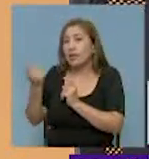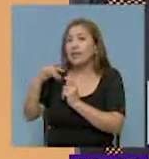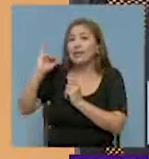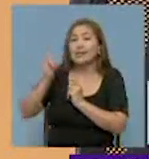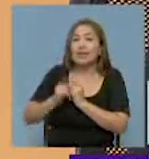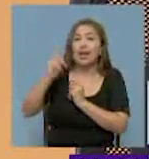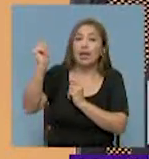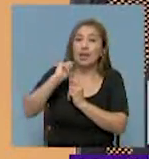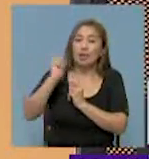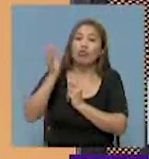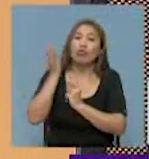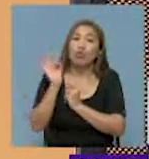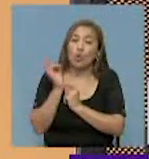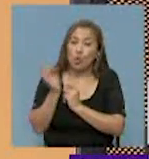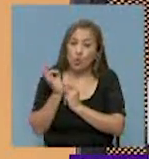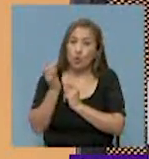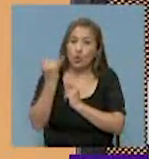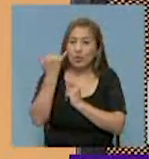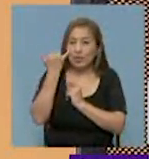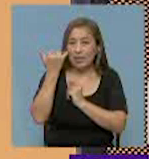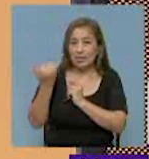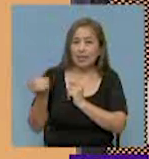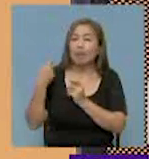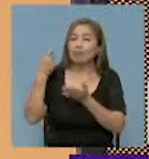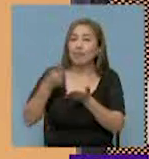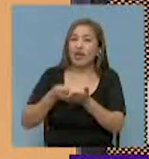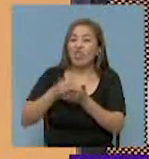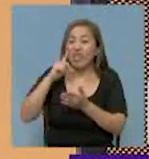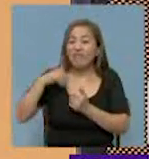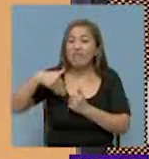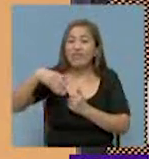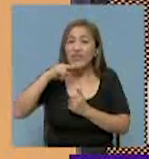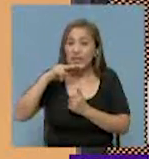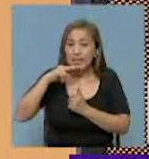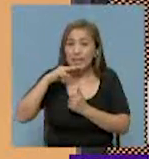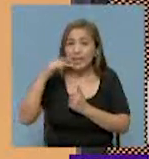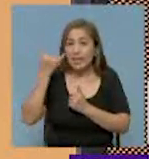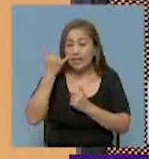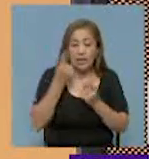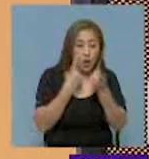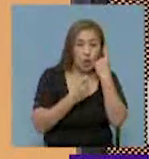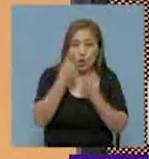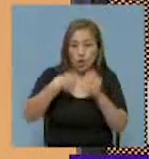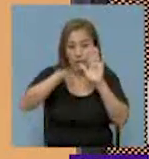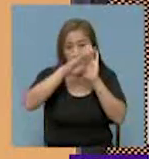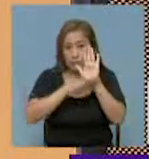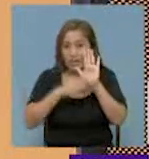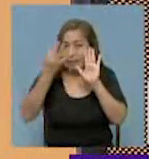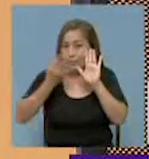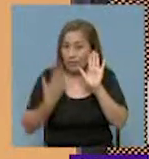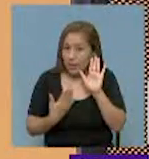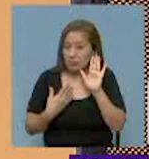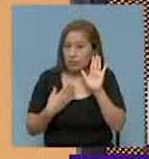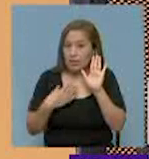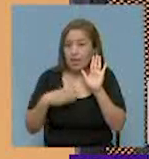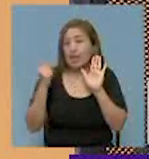el mes de octubre va a ser ya he llegado el viernes ya hemos cotejado hacienda el el medio